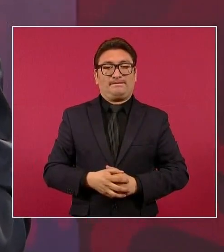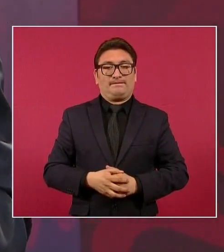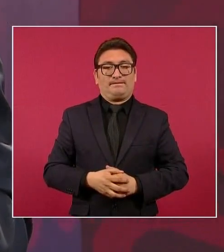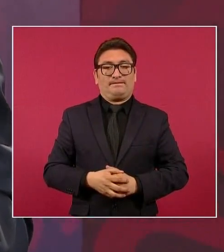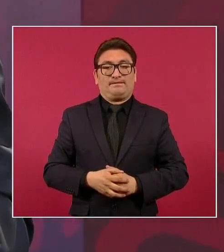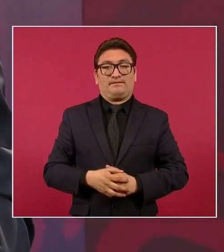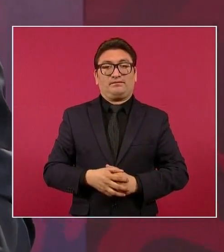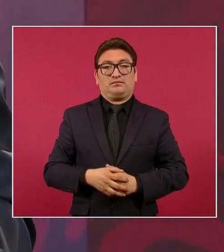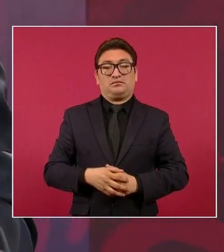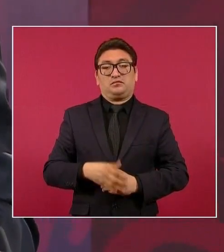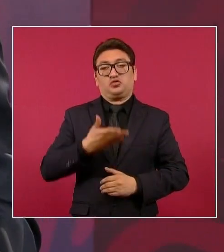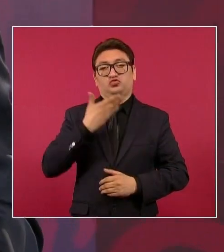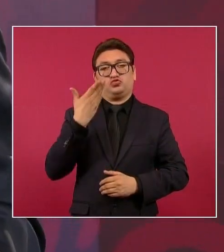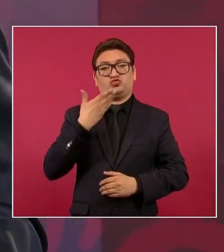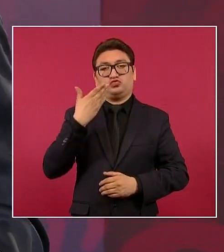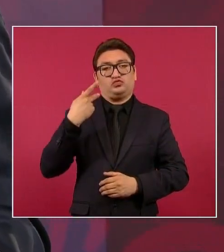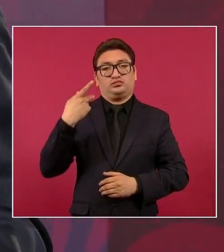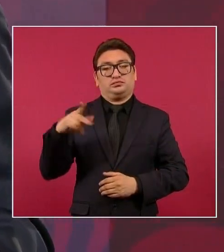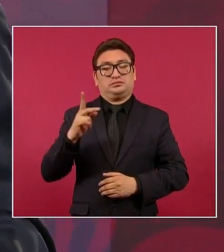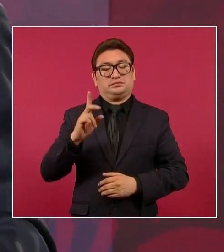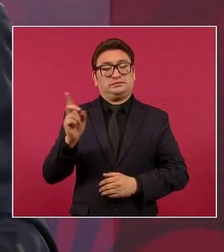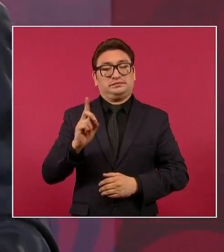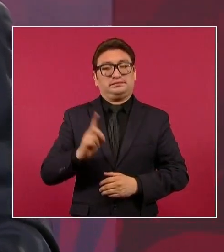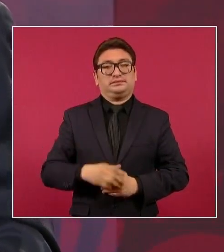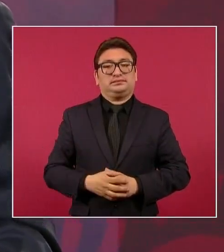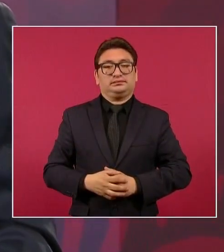de la derecha,